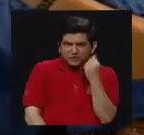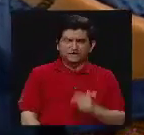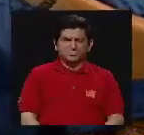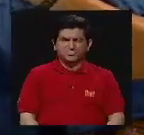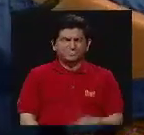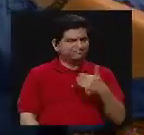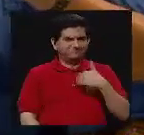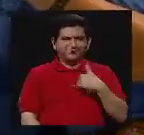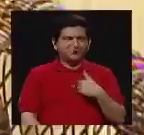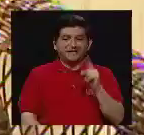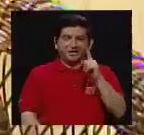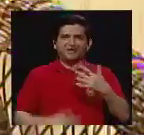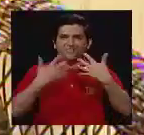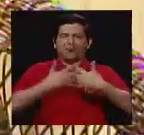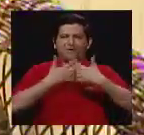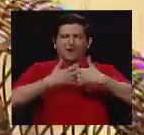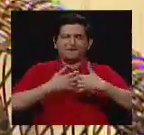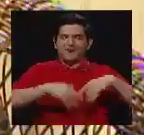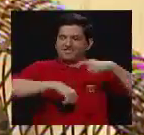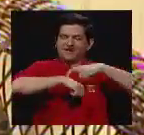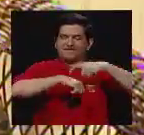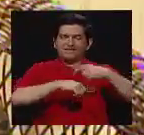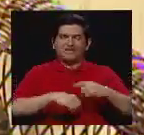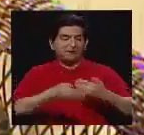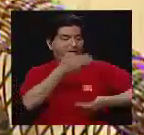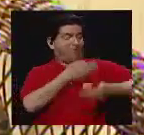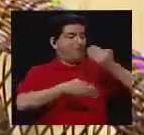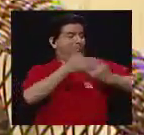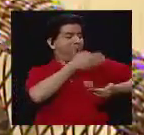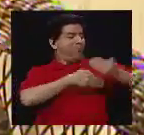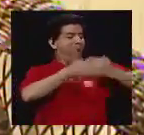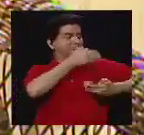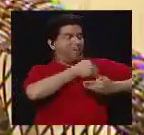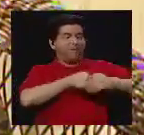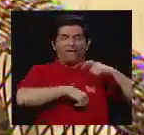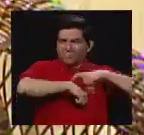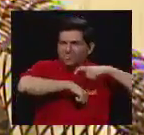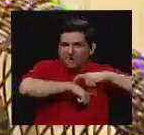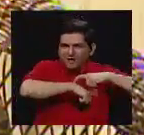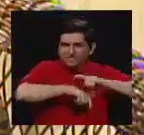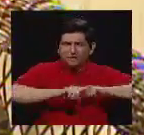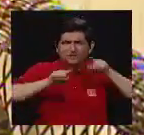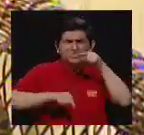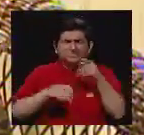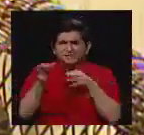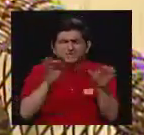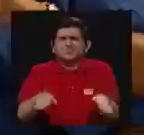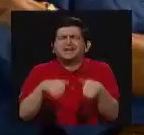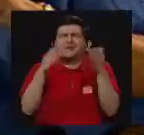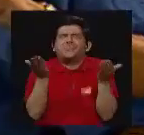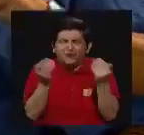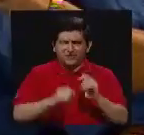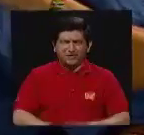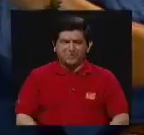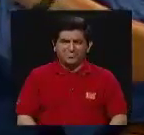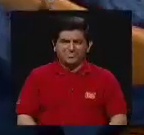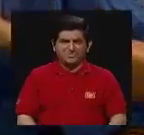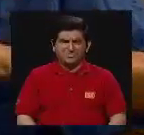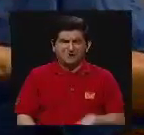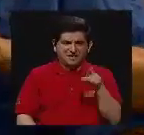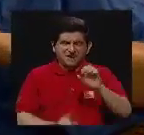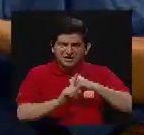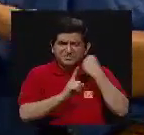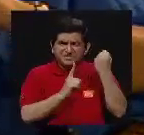interpretativa, que no tenemos la máquina del tiempo para viajar hasta esas remotidades, pero ¿cómo te explicas entonces que